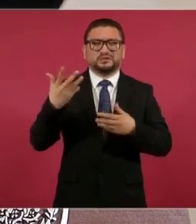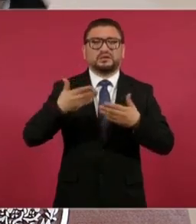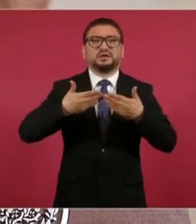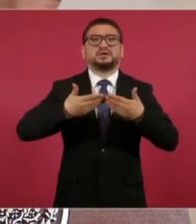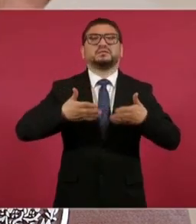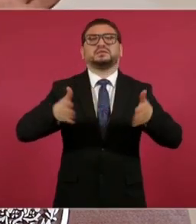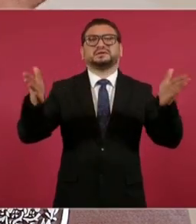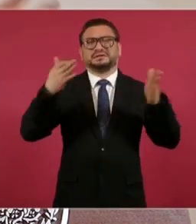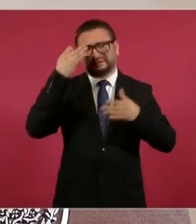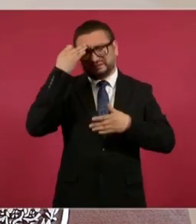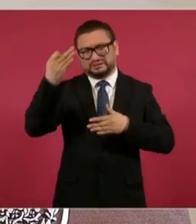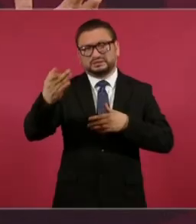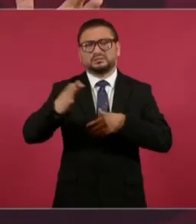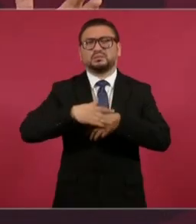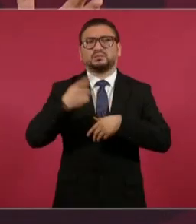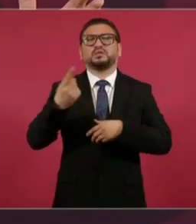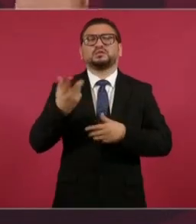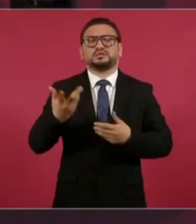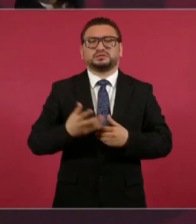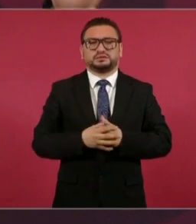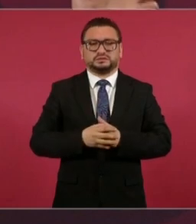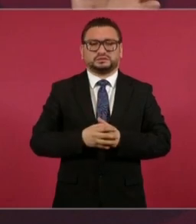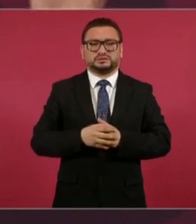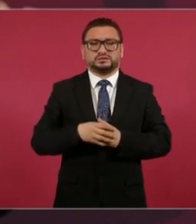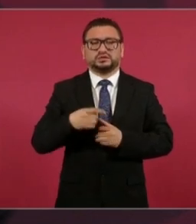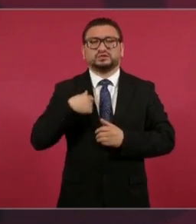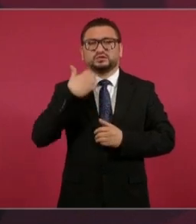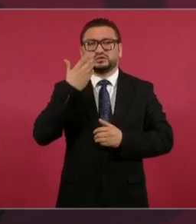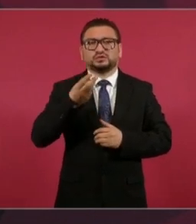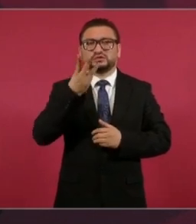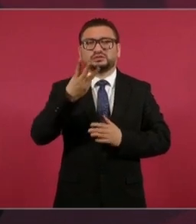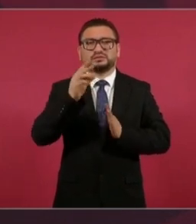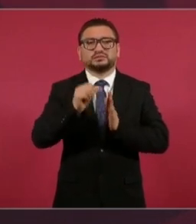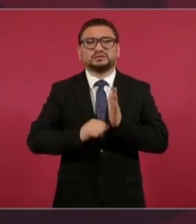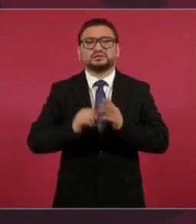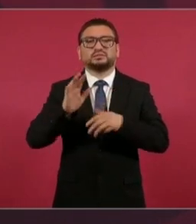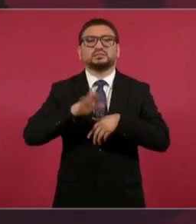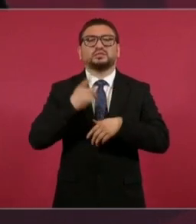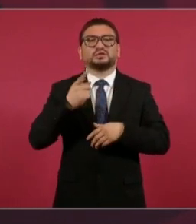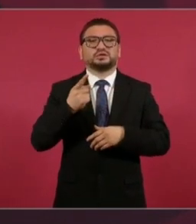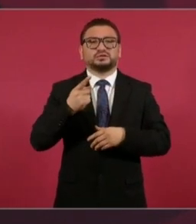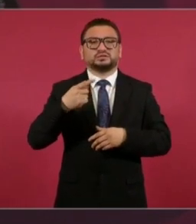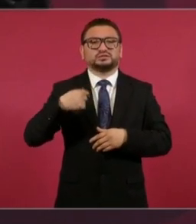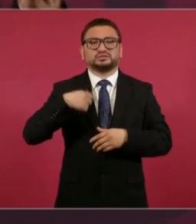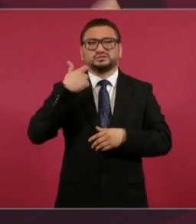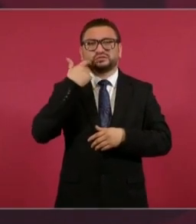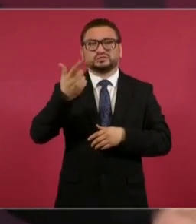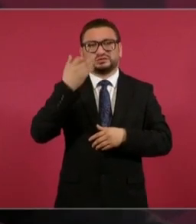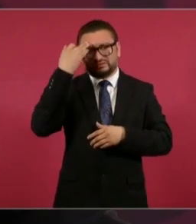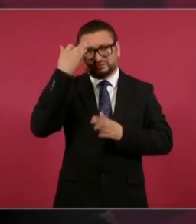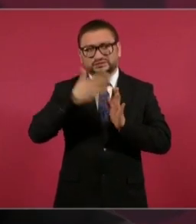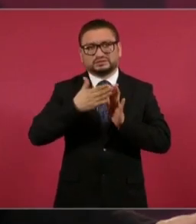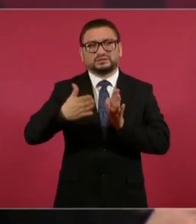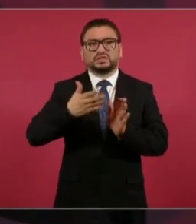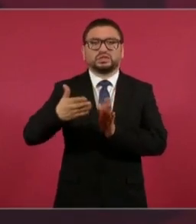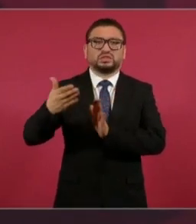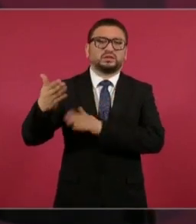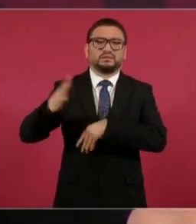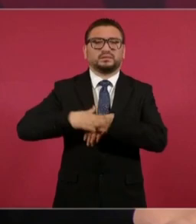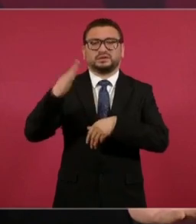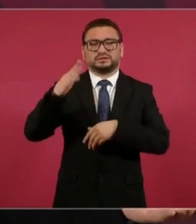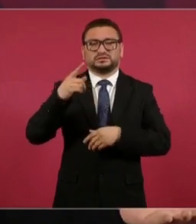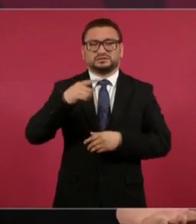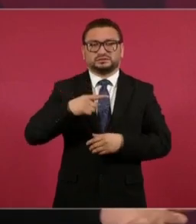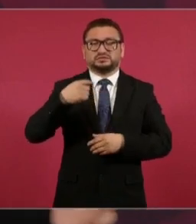abiertos todo el tiempo Pero por qué quiero que sean tres porque no quiero que se siga pasando el tiempo yo ya me